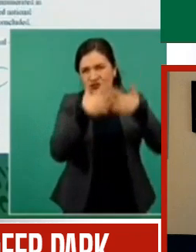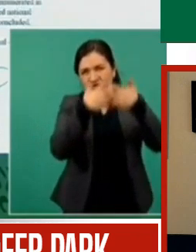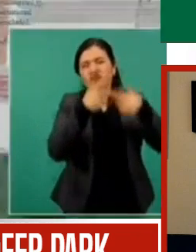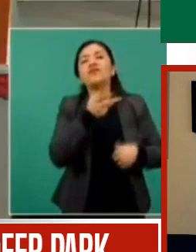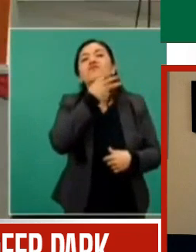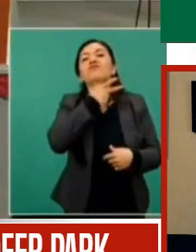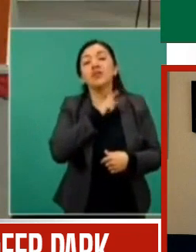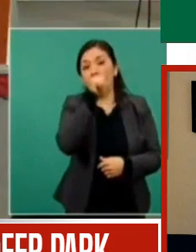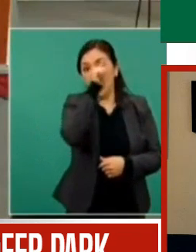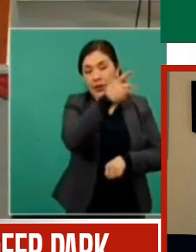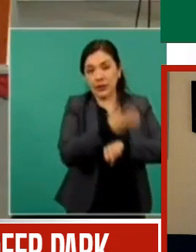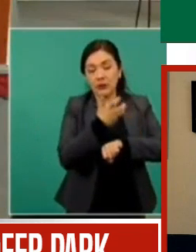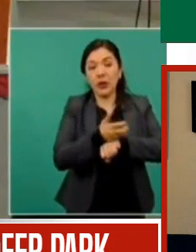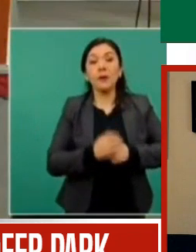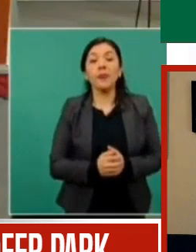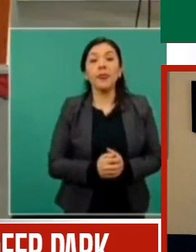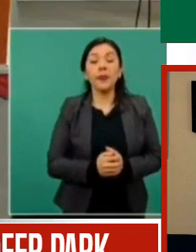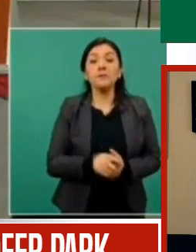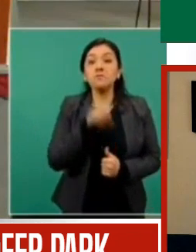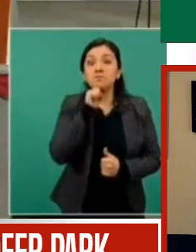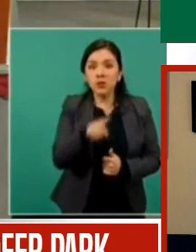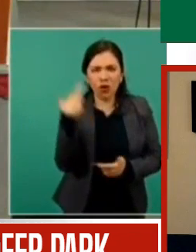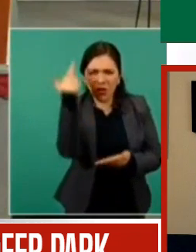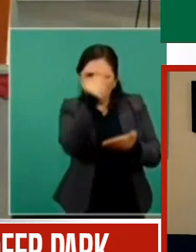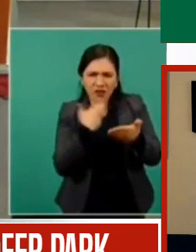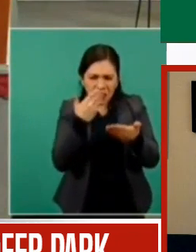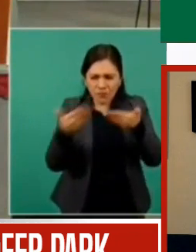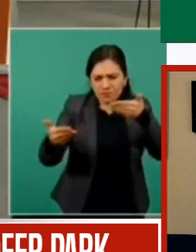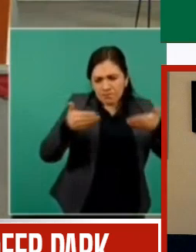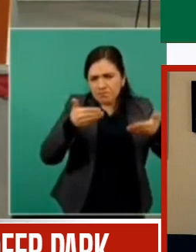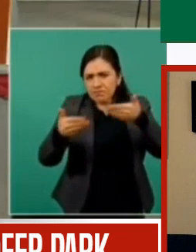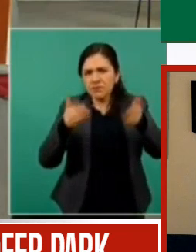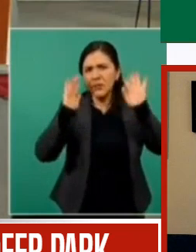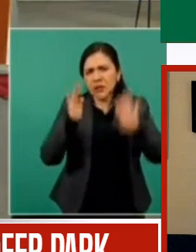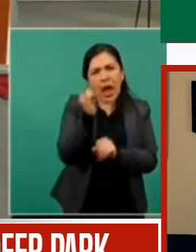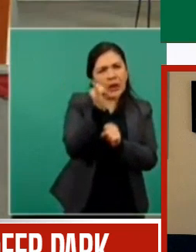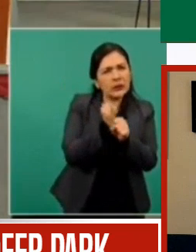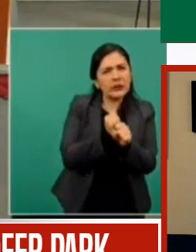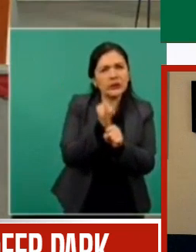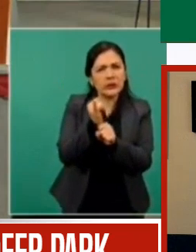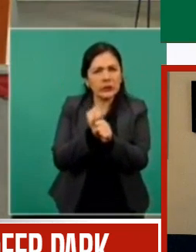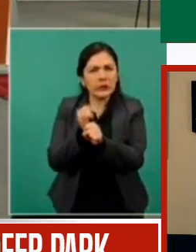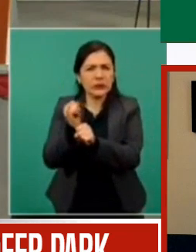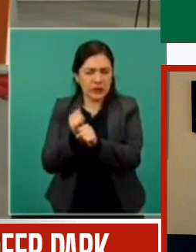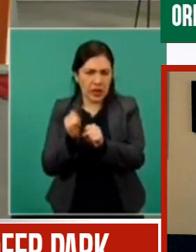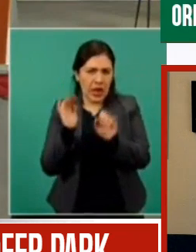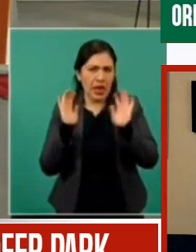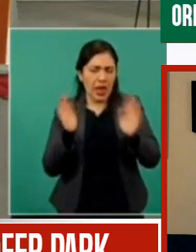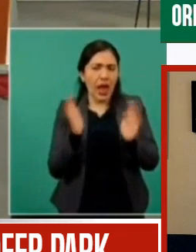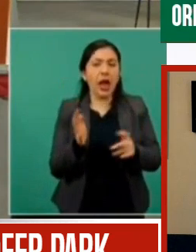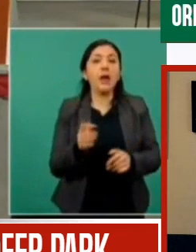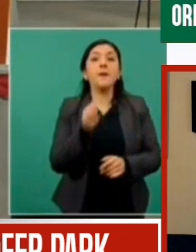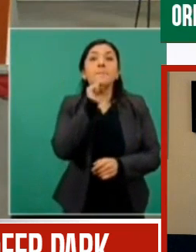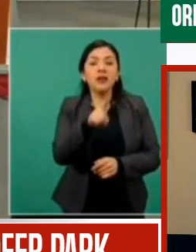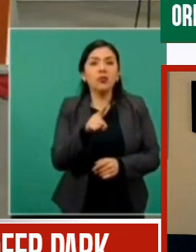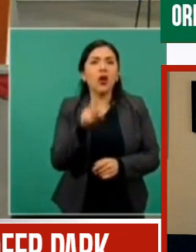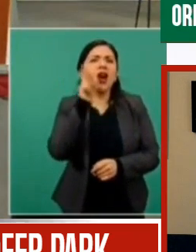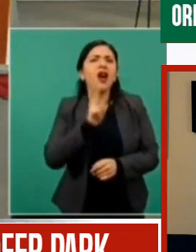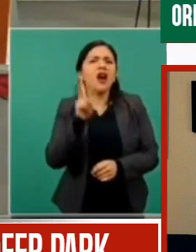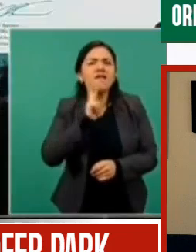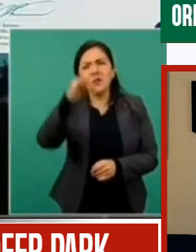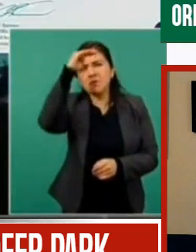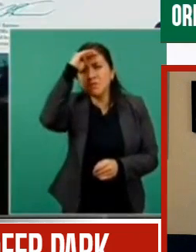que ya basados en la revisión que se hizo en la investigación que se hizo y después de tomar todas las